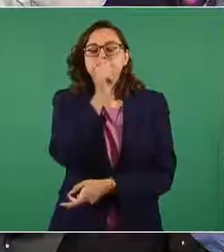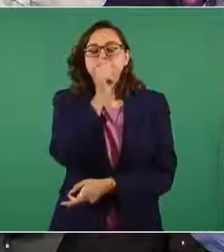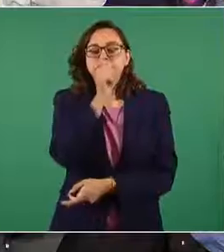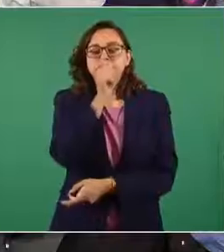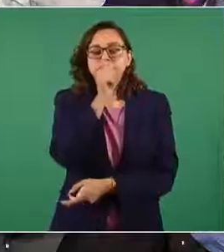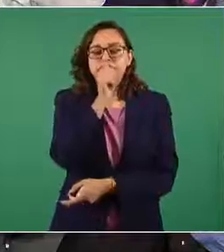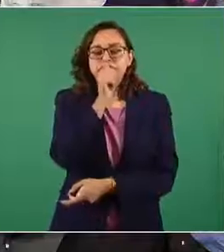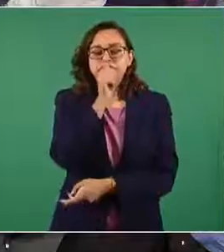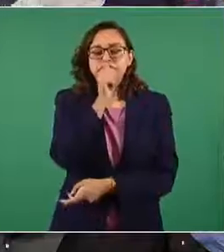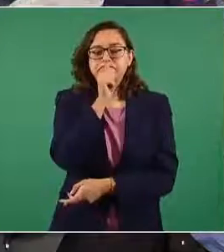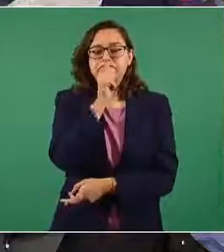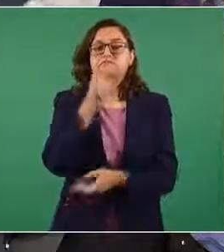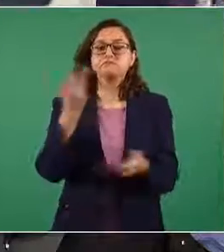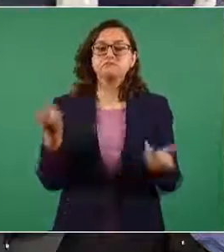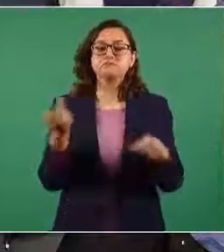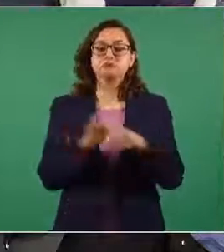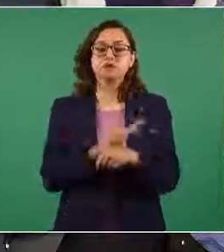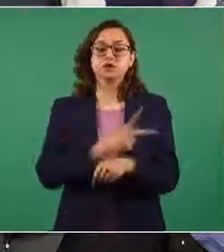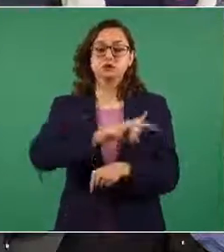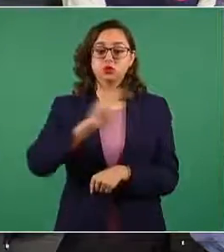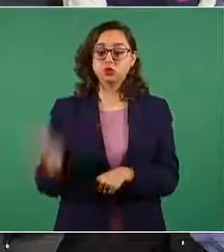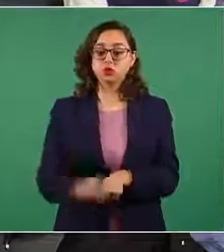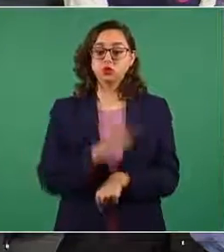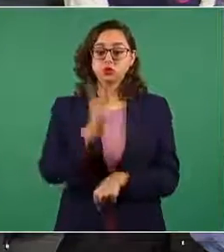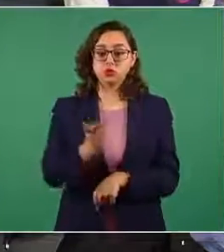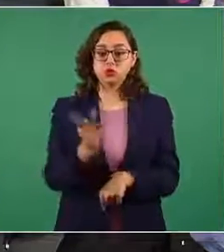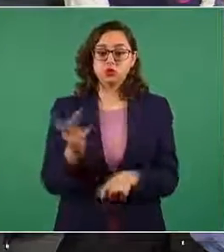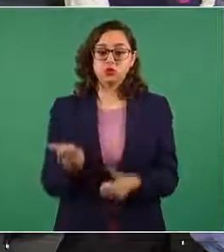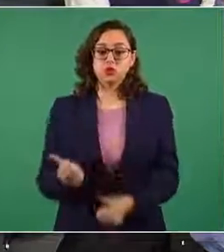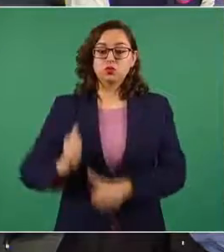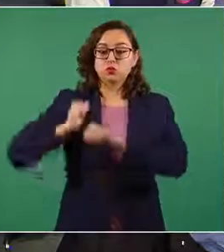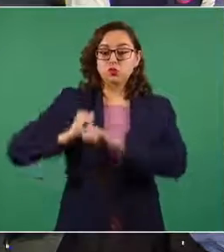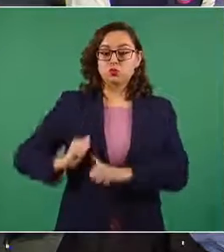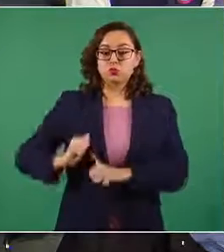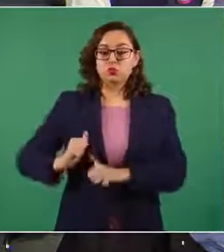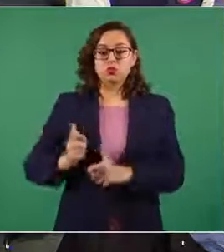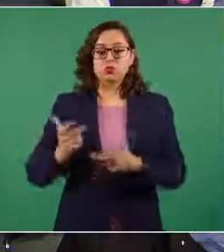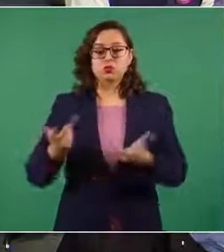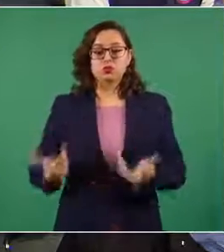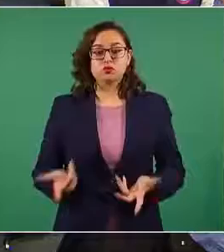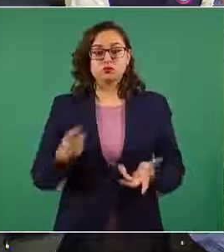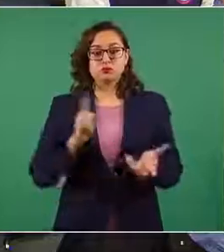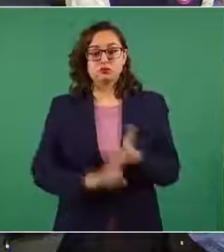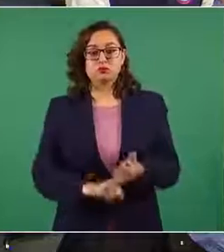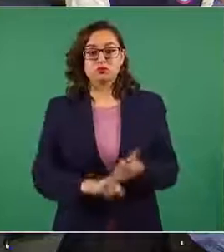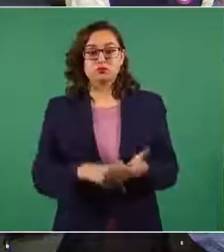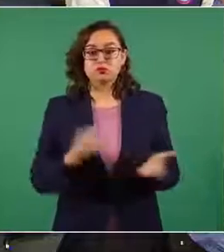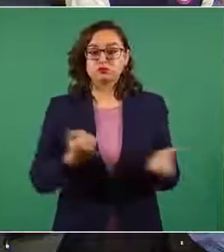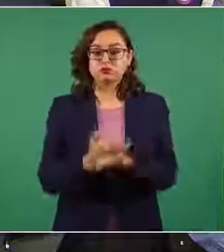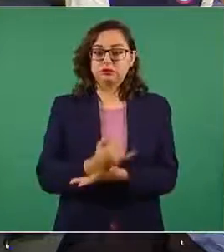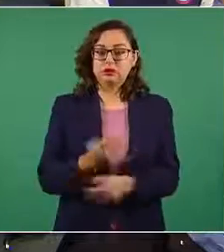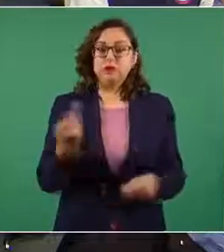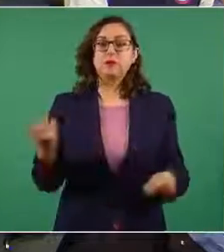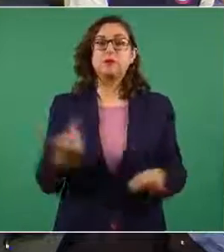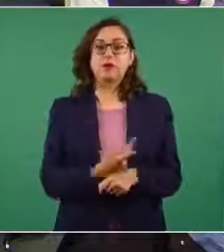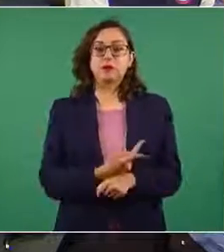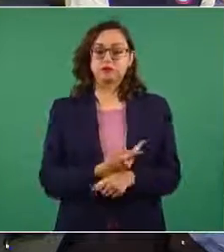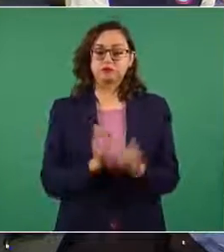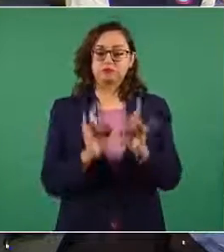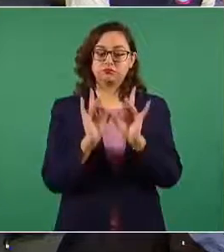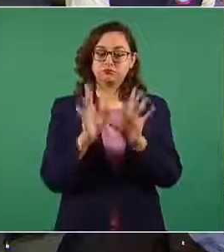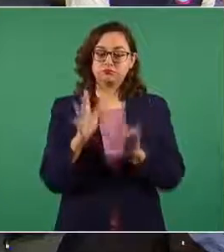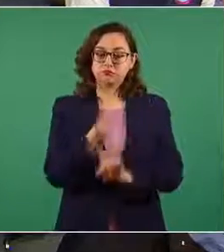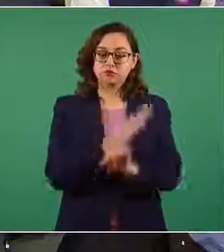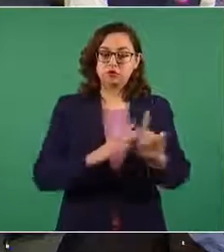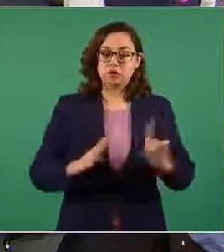decreto. Y yo le preguntaría, presidente, cuando las autoridades se niegan a esto, ¿en el propio decreto vendrá este tipo de